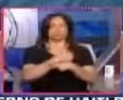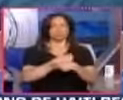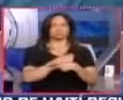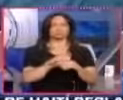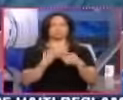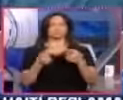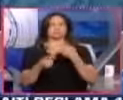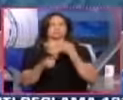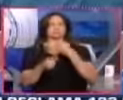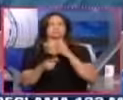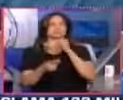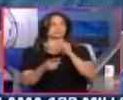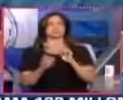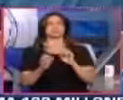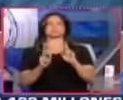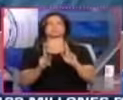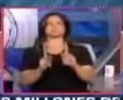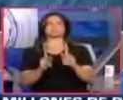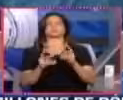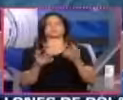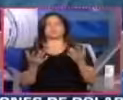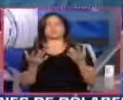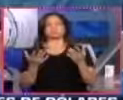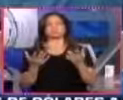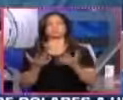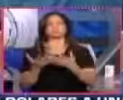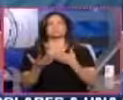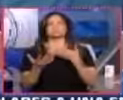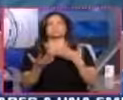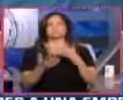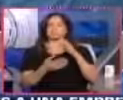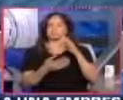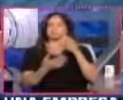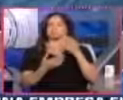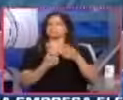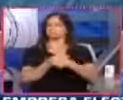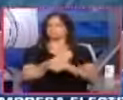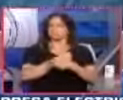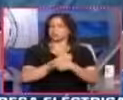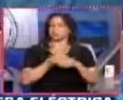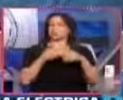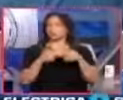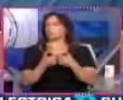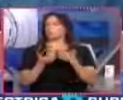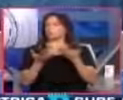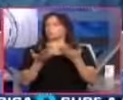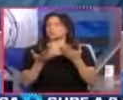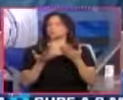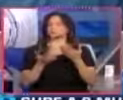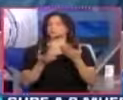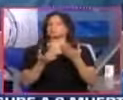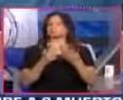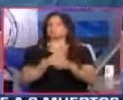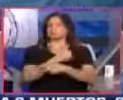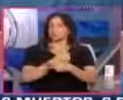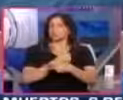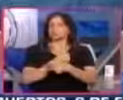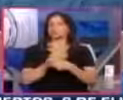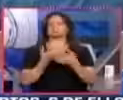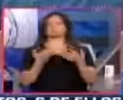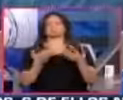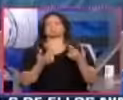ya que dicen que yo no les doy la oportunidad de buscarse la vida, pero ya ustedes saben cómo es que quieren buscarse la vida, si no